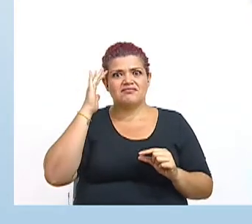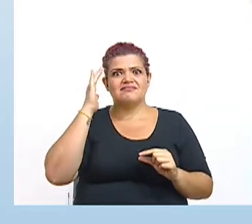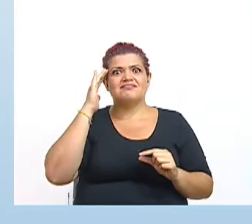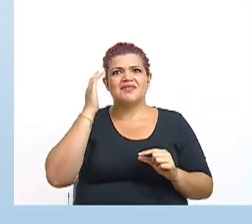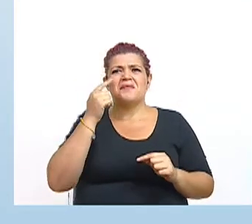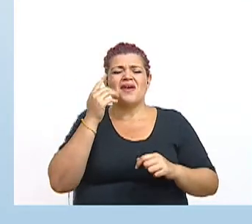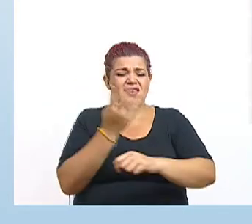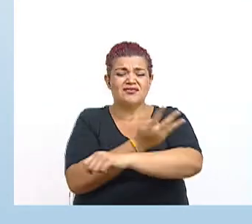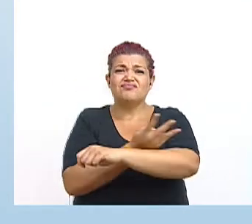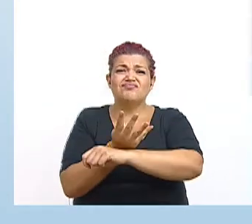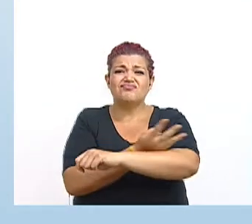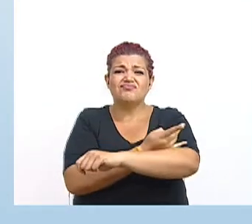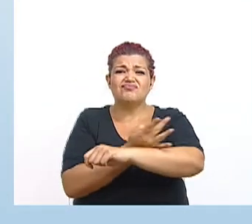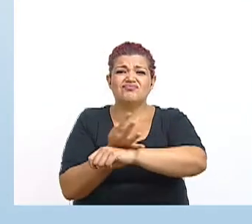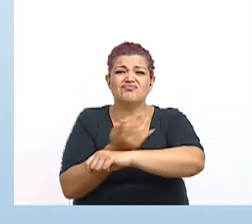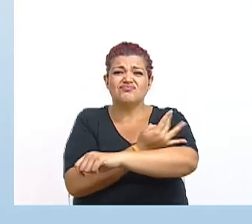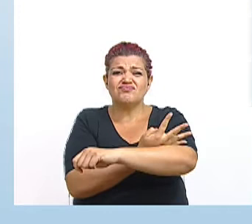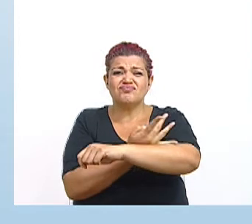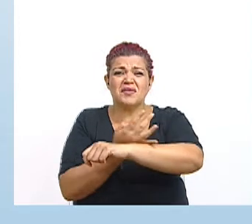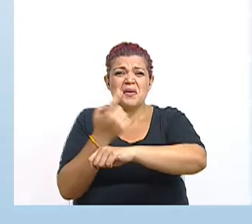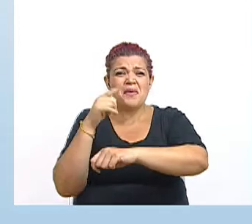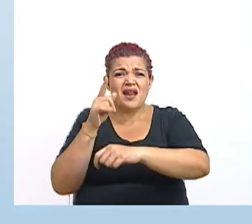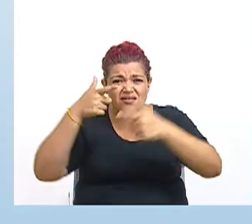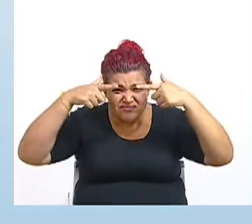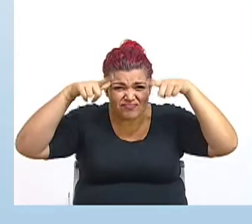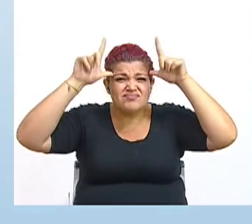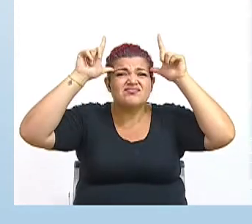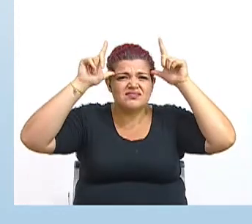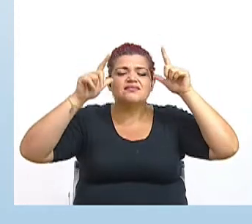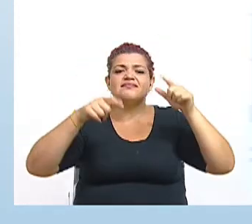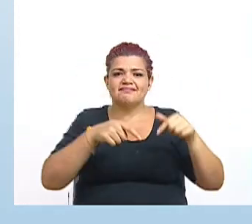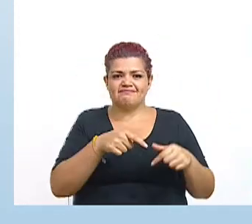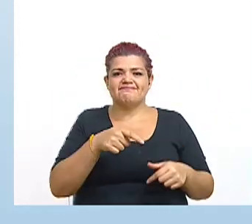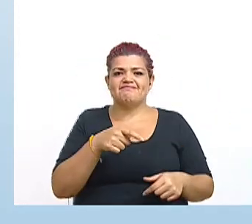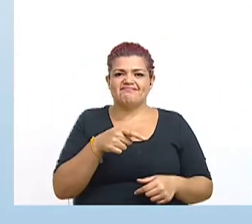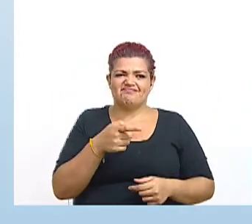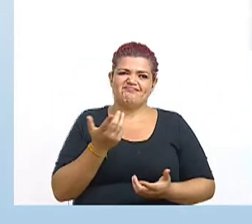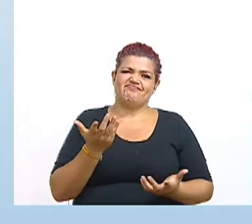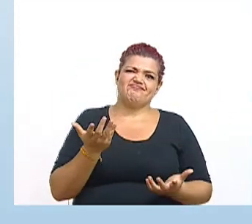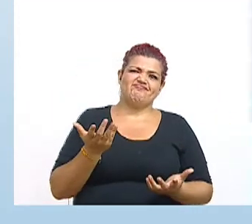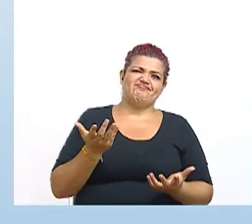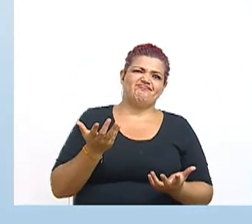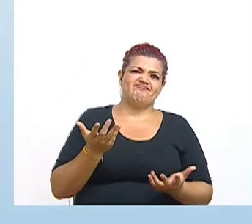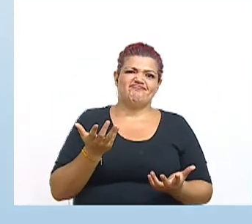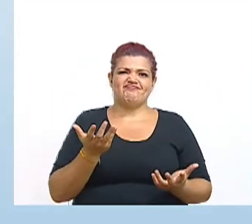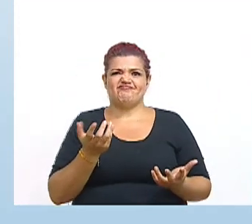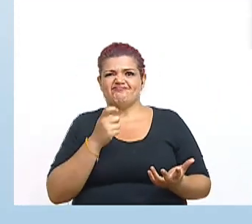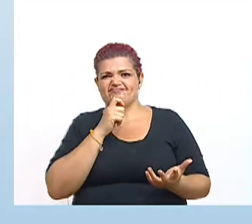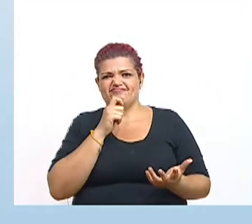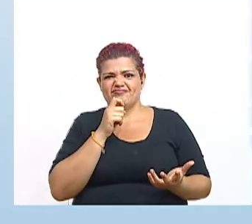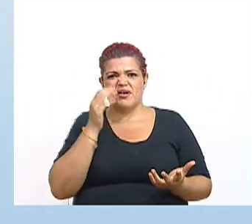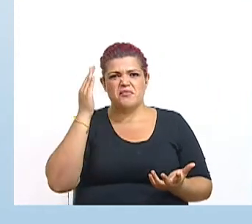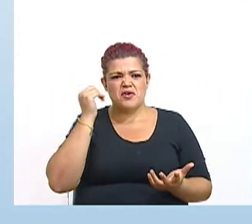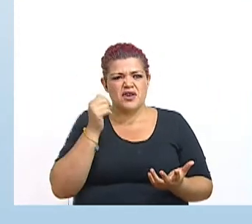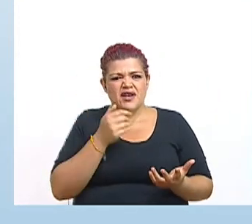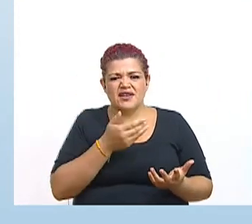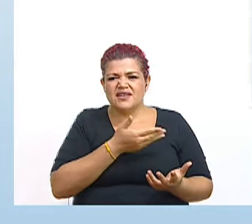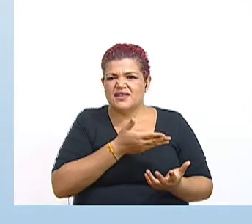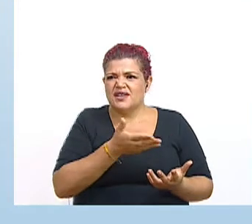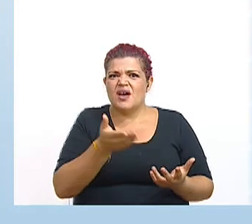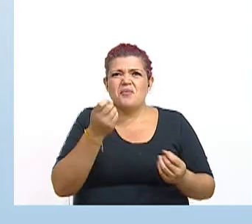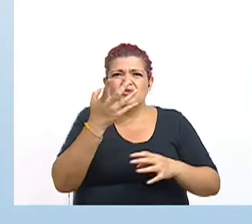para el ganado también están en una situación irregular, sobre todo cuando hemos sacrificado, por ejemplo,